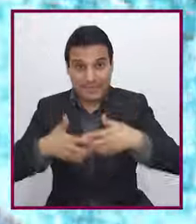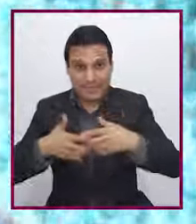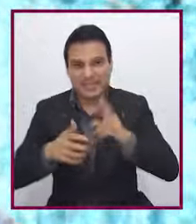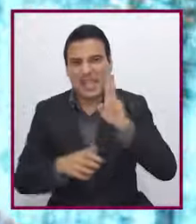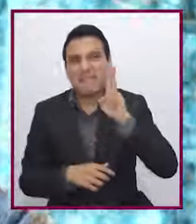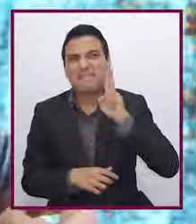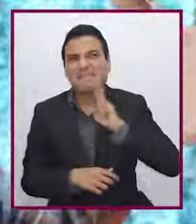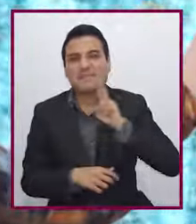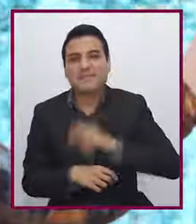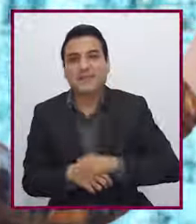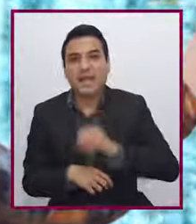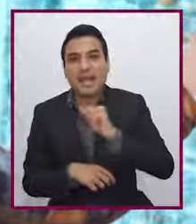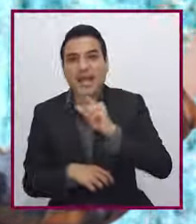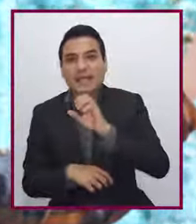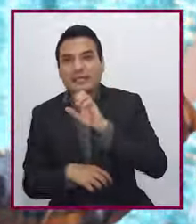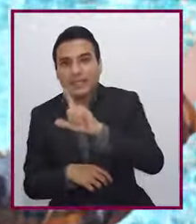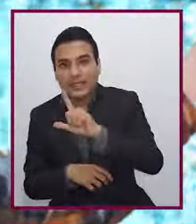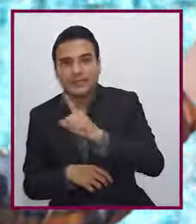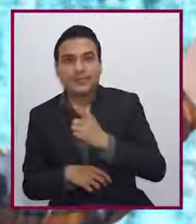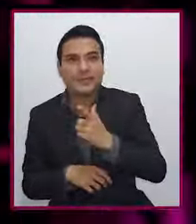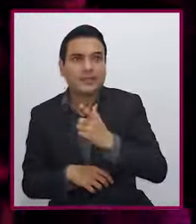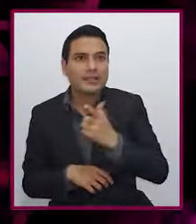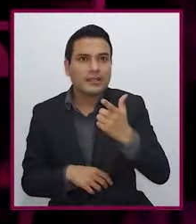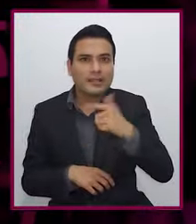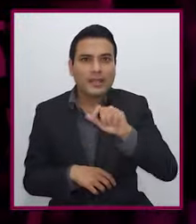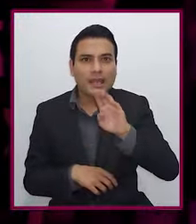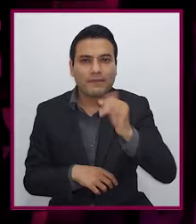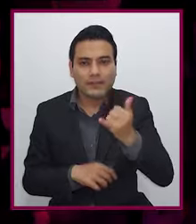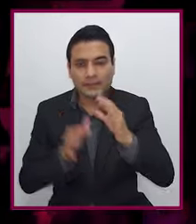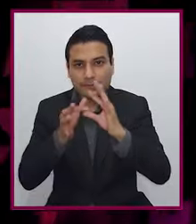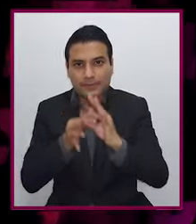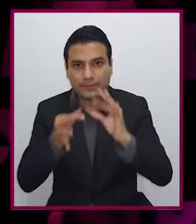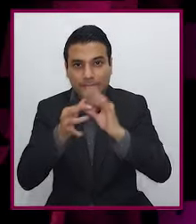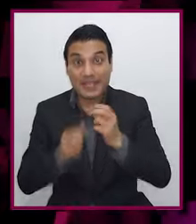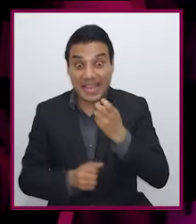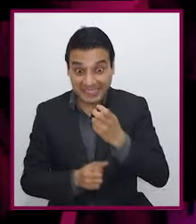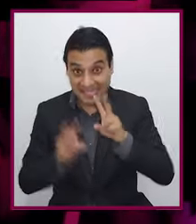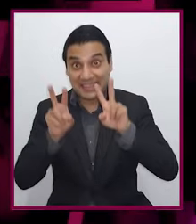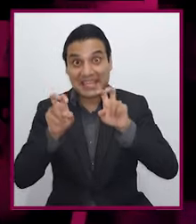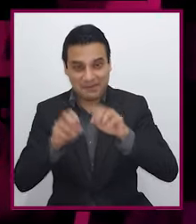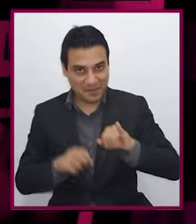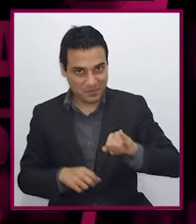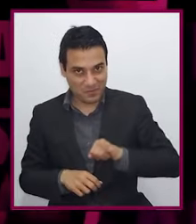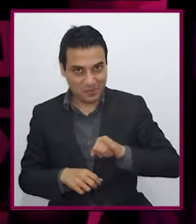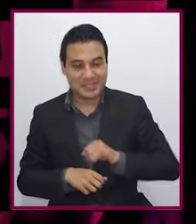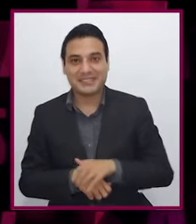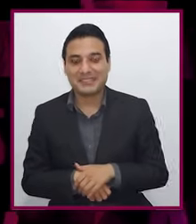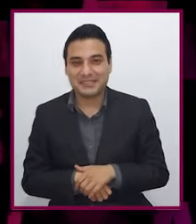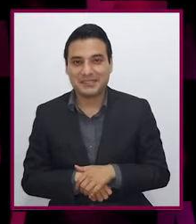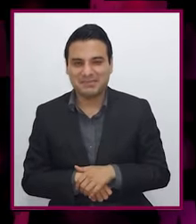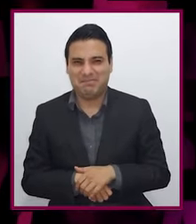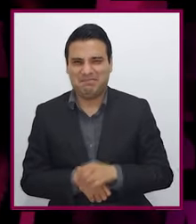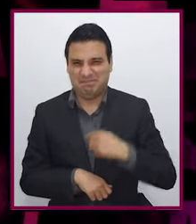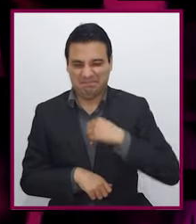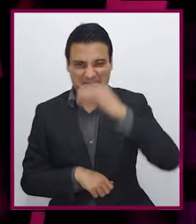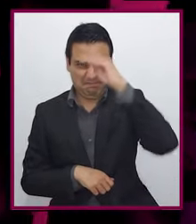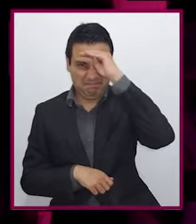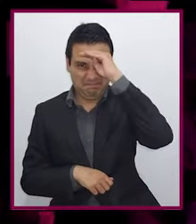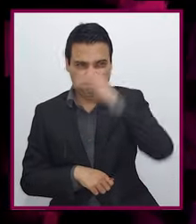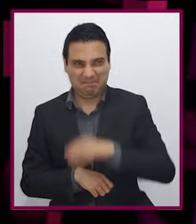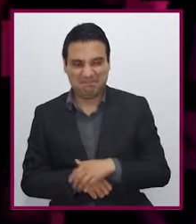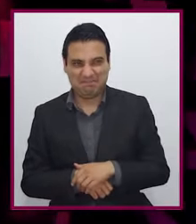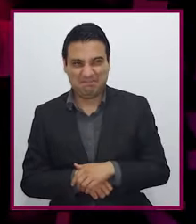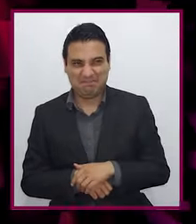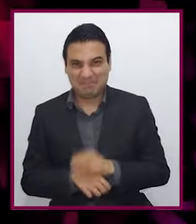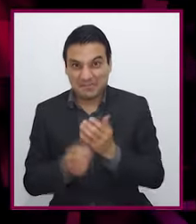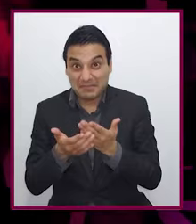la señorita Gabriela y el señor Axel. ¡Oye, Axel! Esto de la alfabetización digital está muy interesante. Me